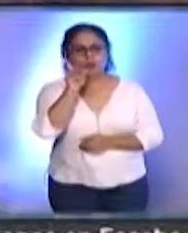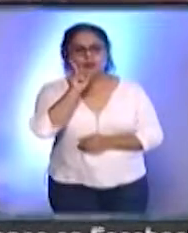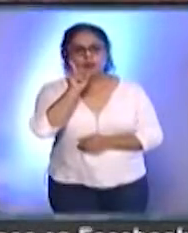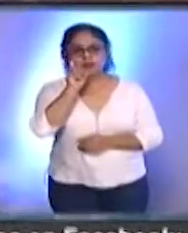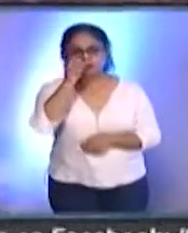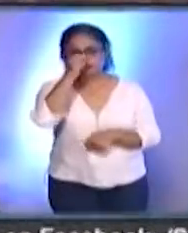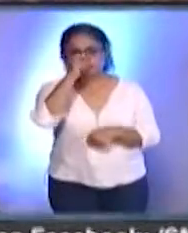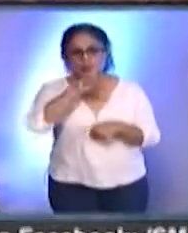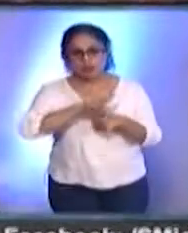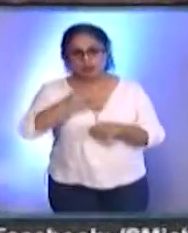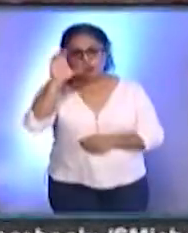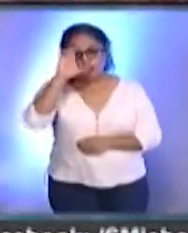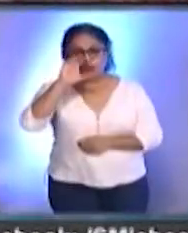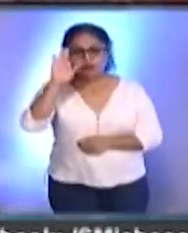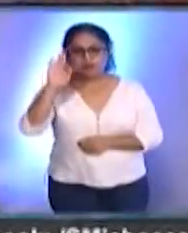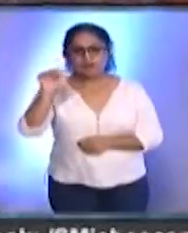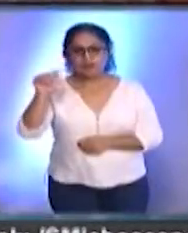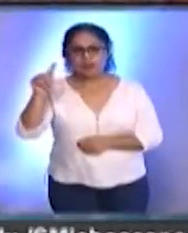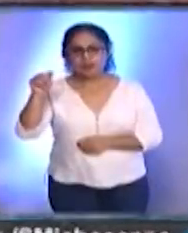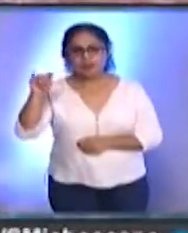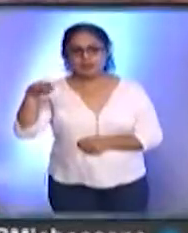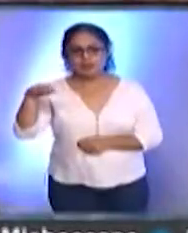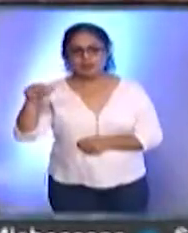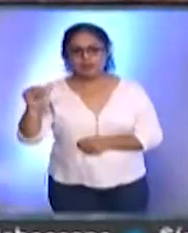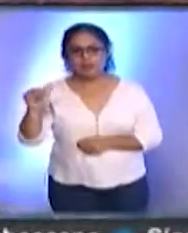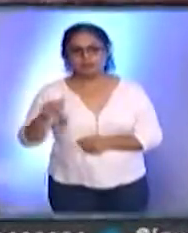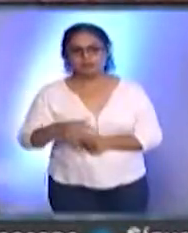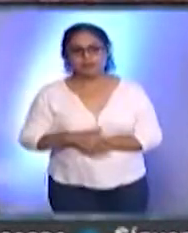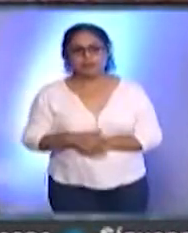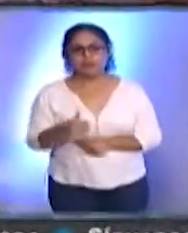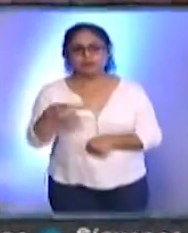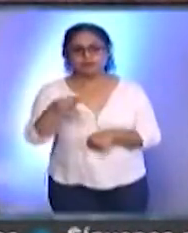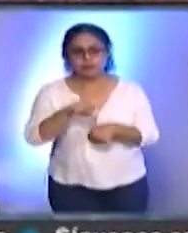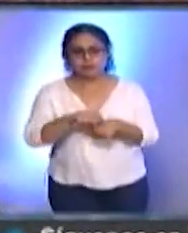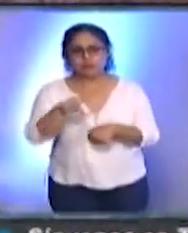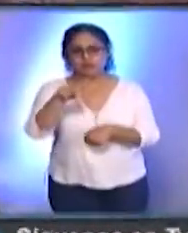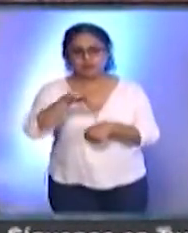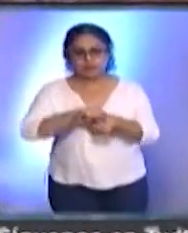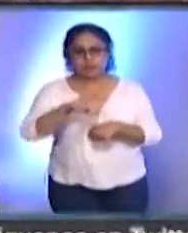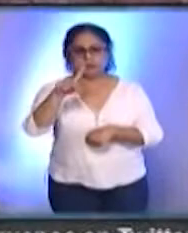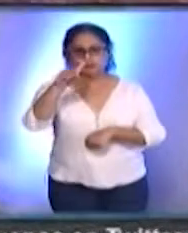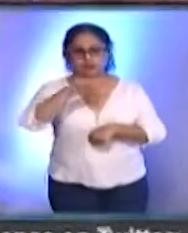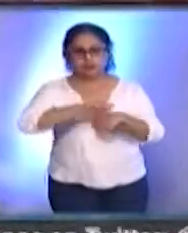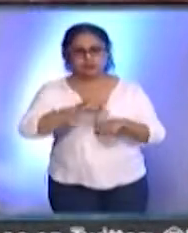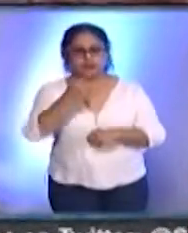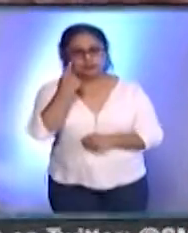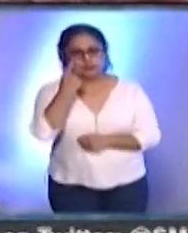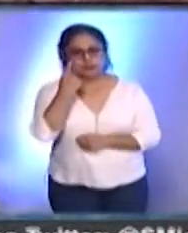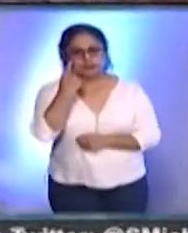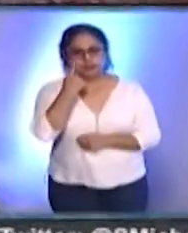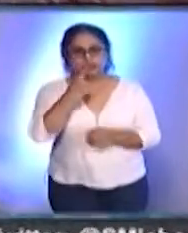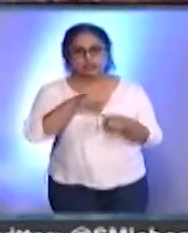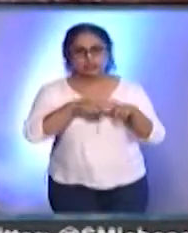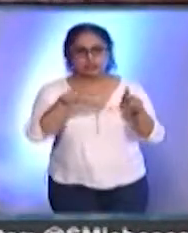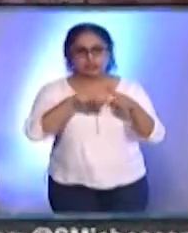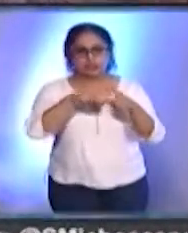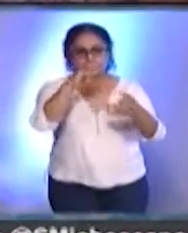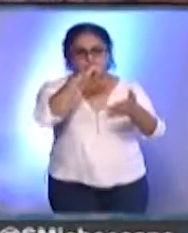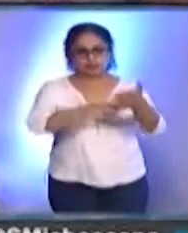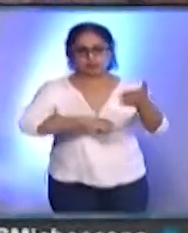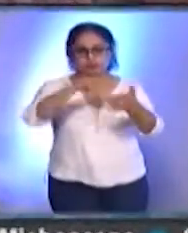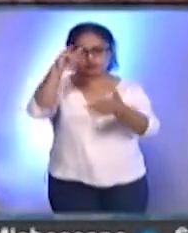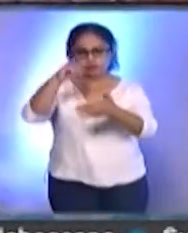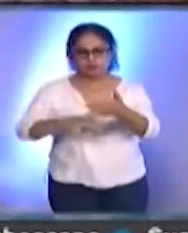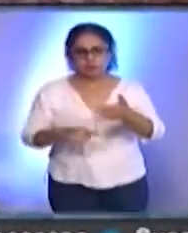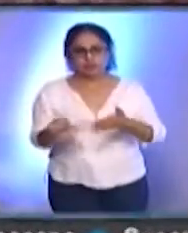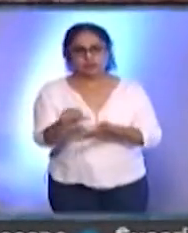secretaria de Cultura, Fátima Chávez Alcaraz. Y cada semana vamos a tener una diferente cartelera en el centro histórico,